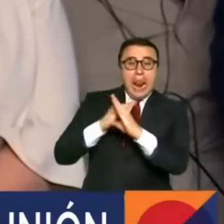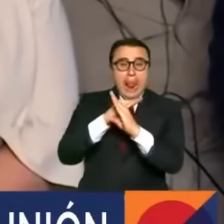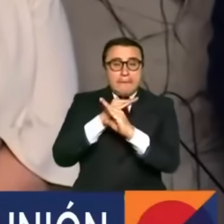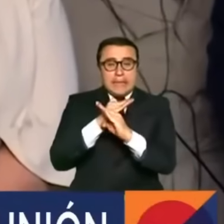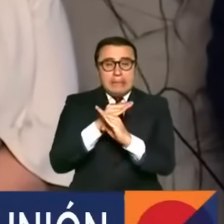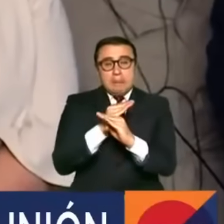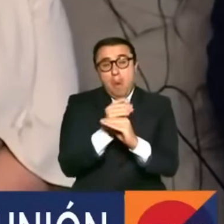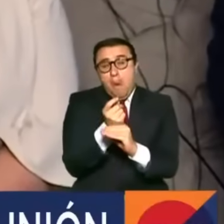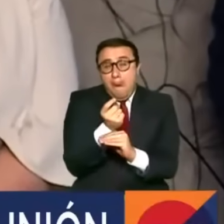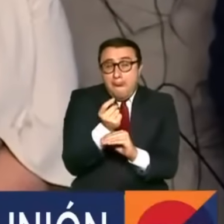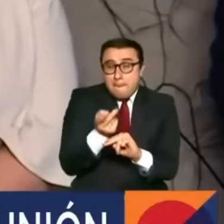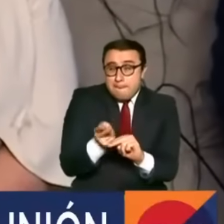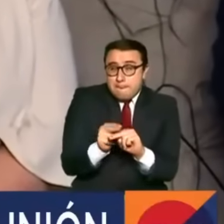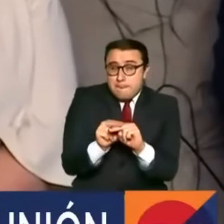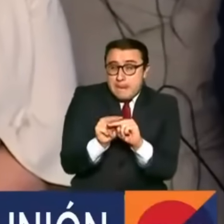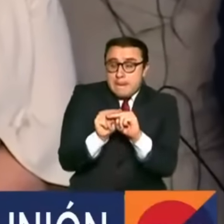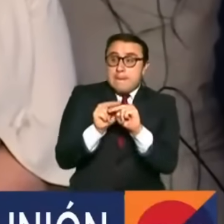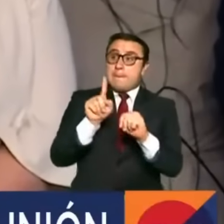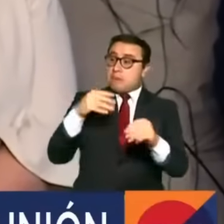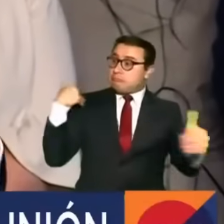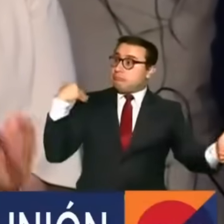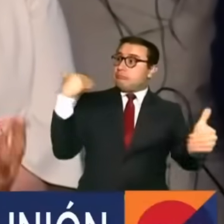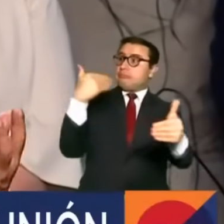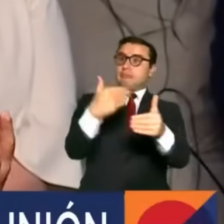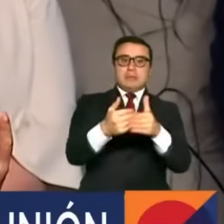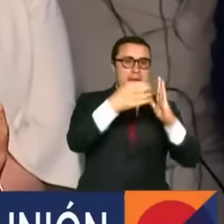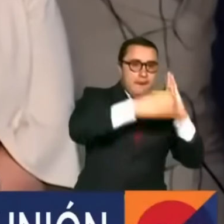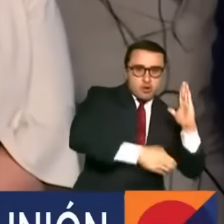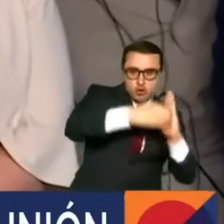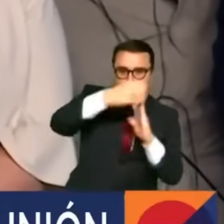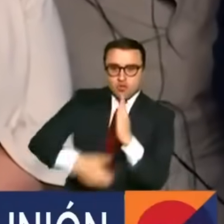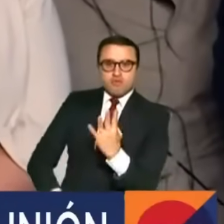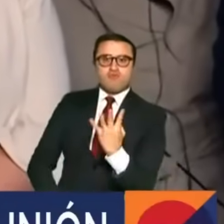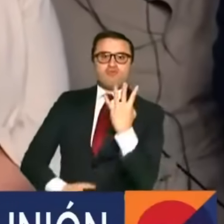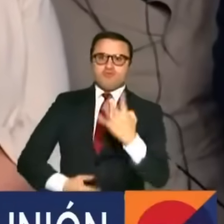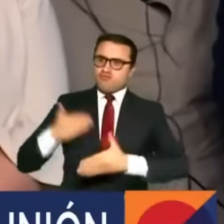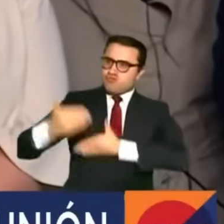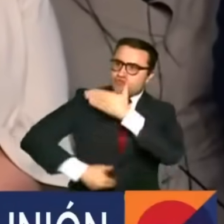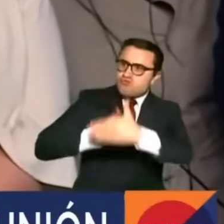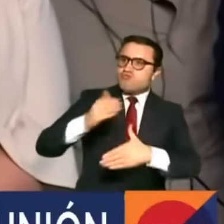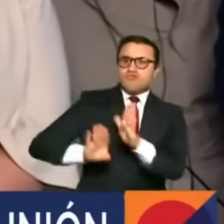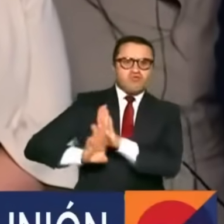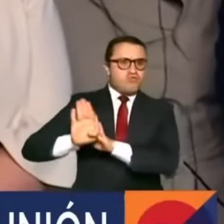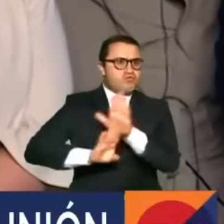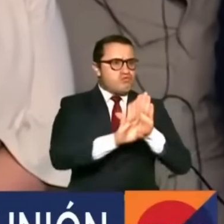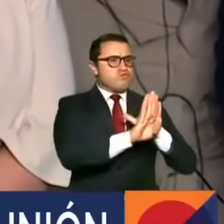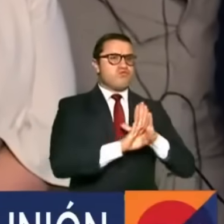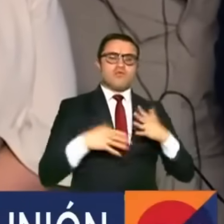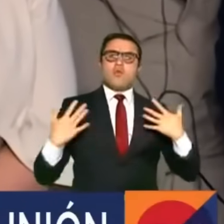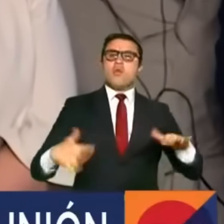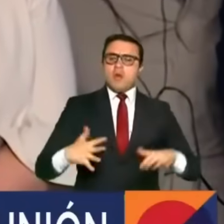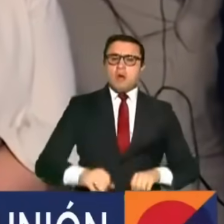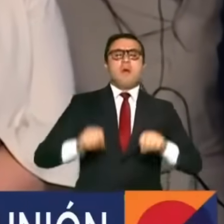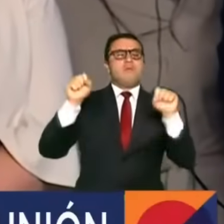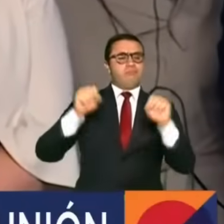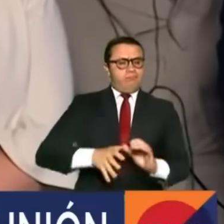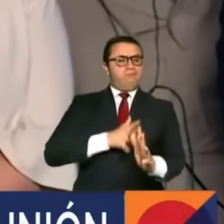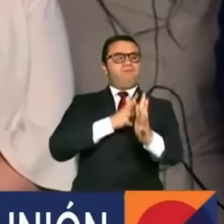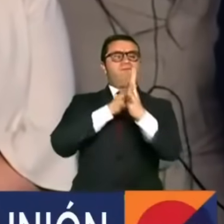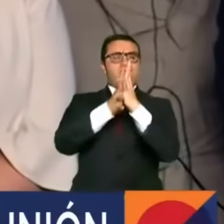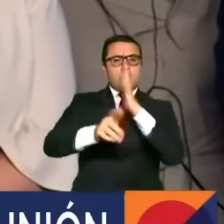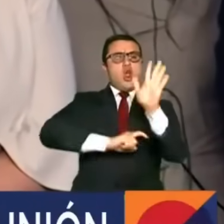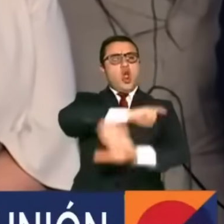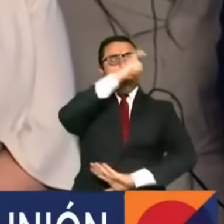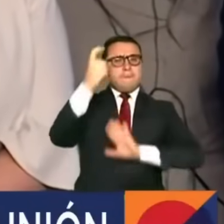pero debería haberse obtenido en estos 4 grandes capítulos para poder afirmar con suficiencia que se